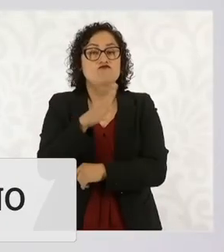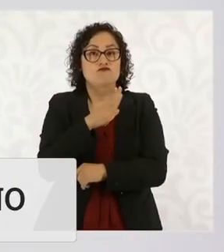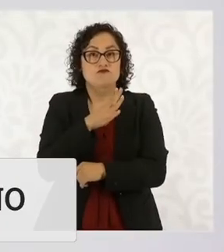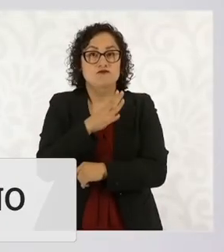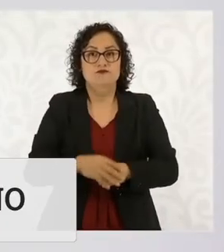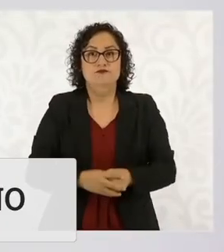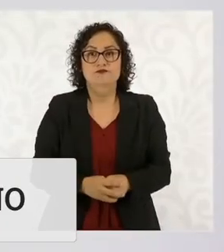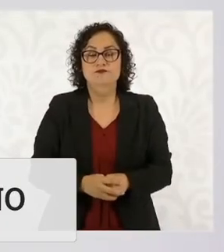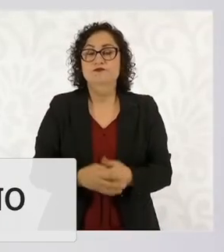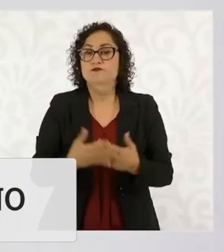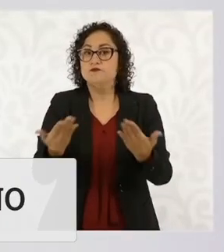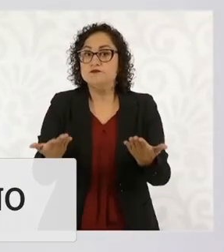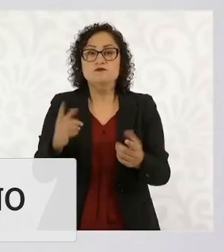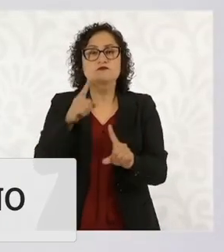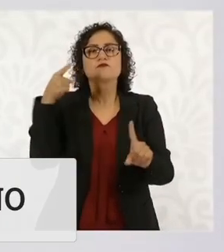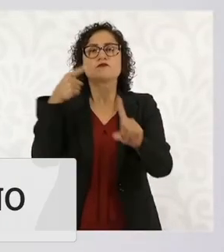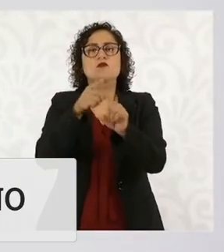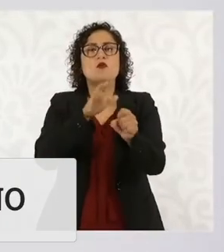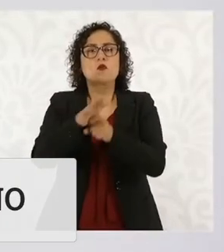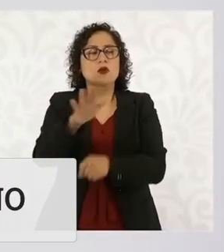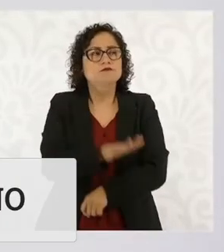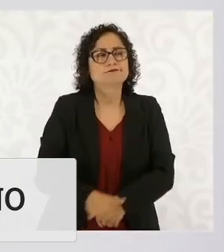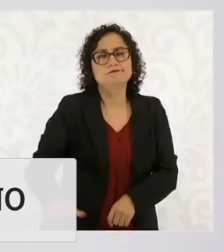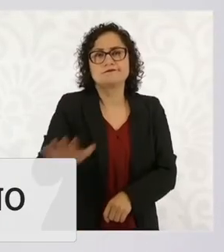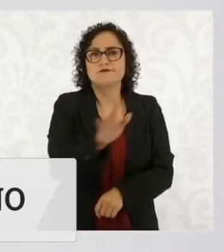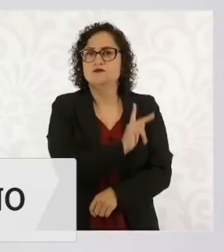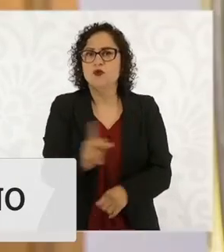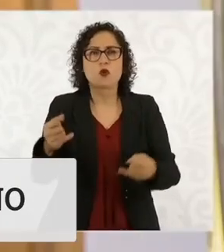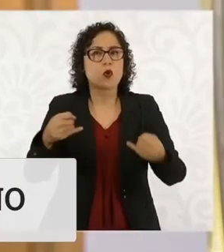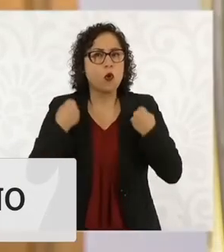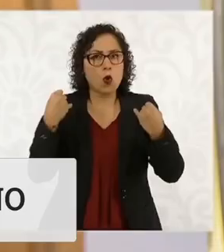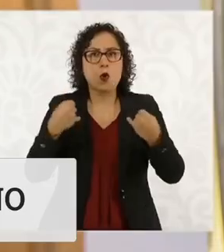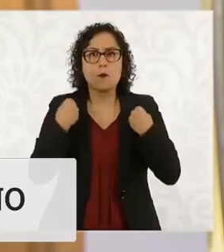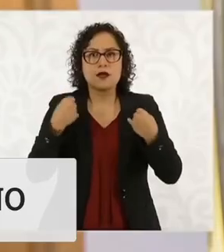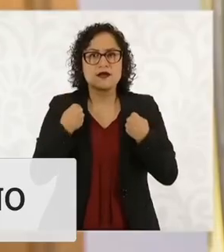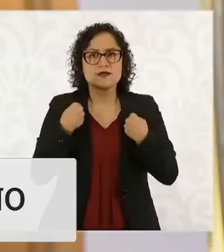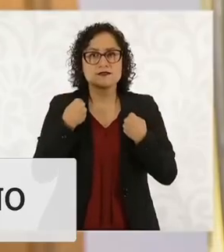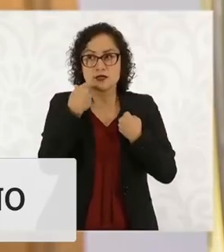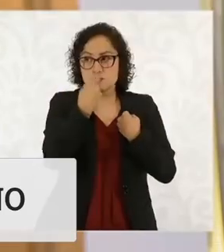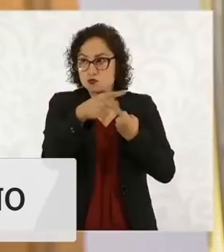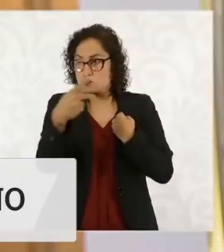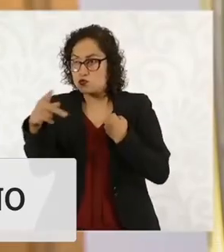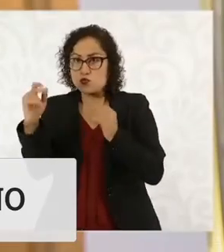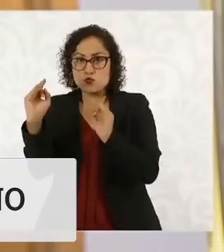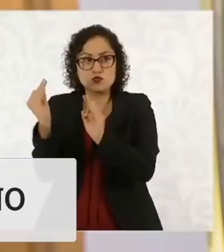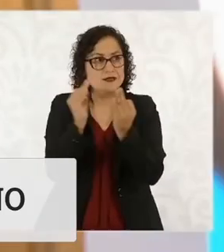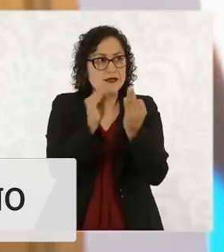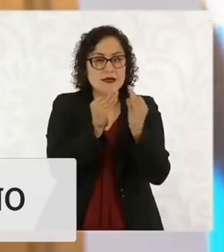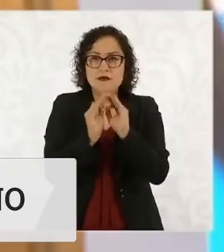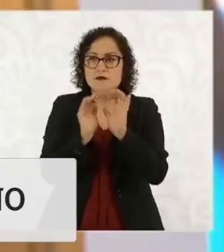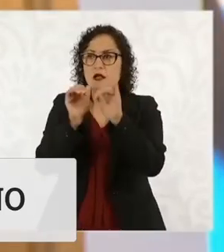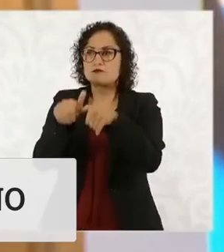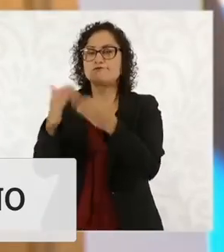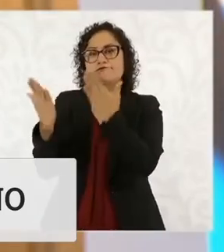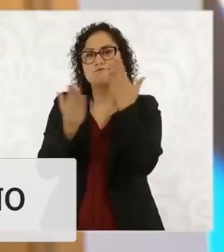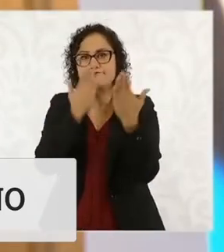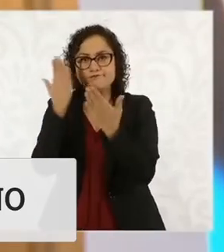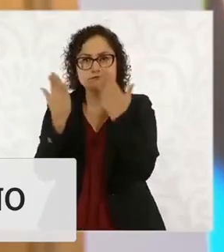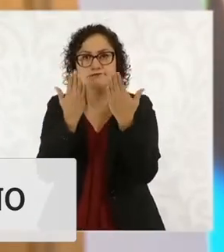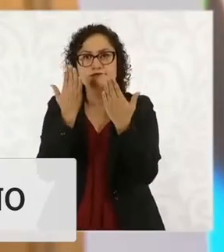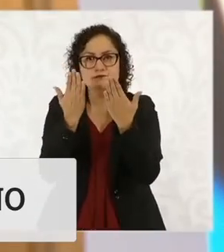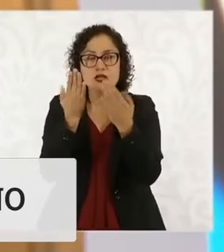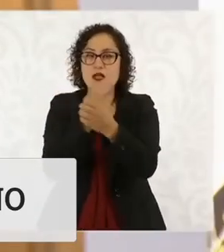que todas y todos los adolescentes tengan un espacio cercano donde estudiar. La